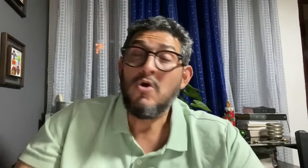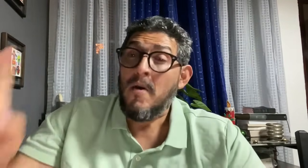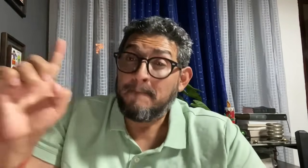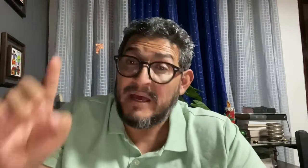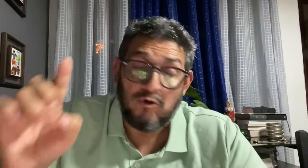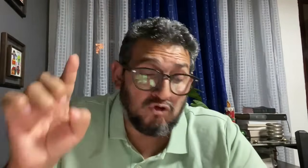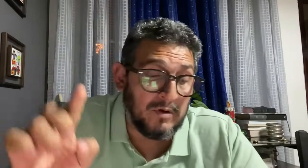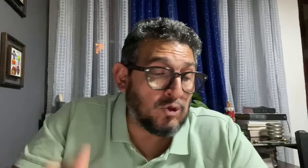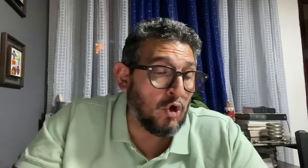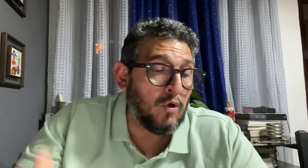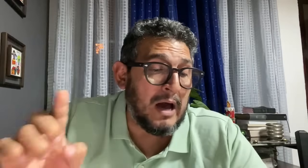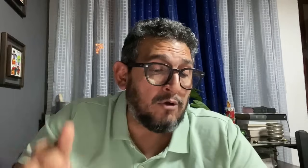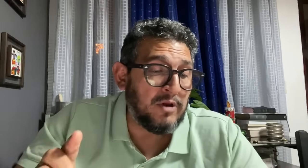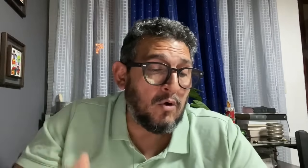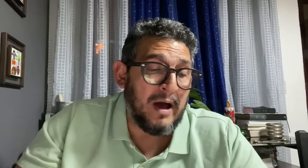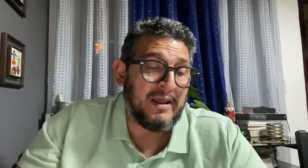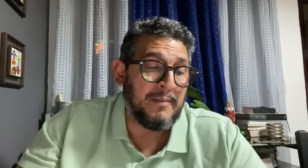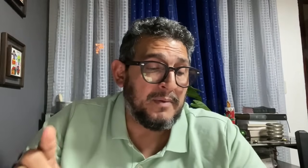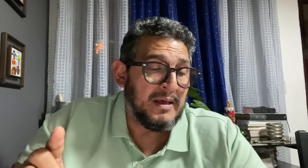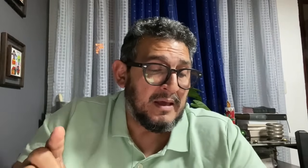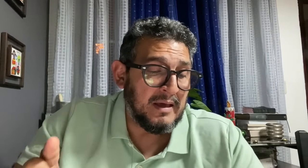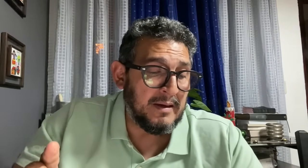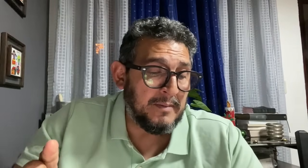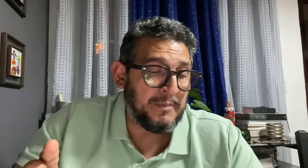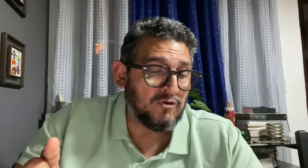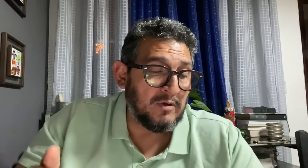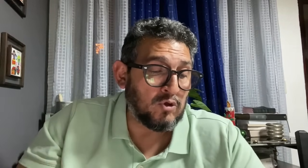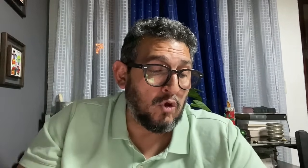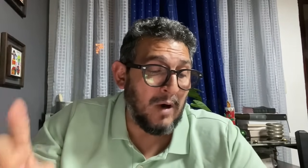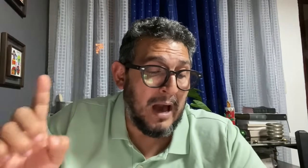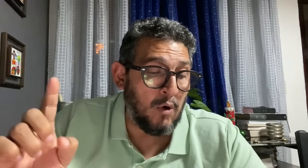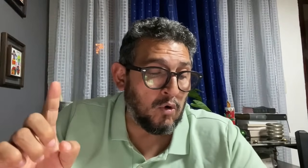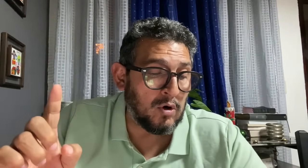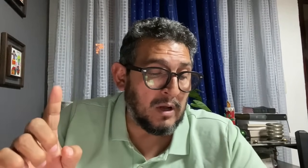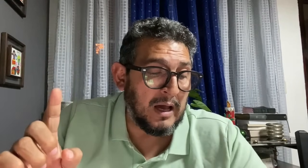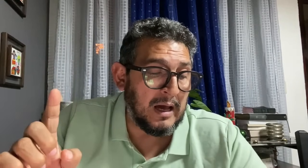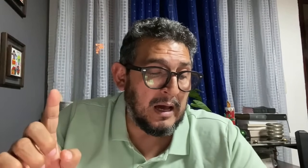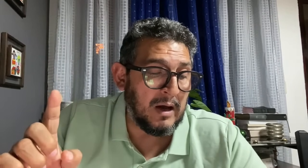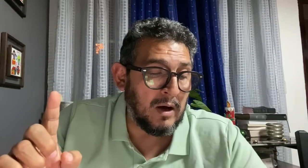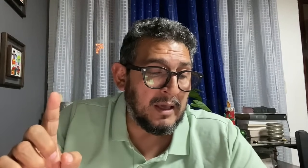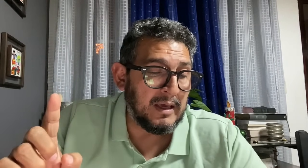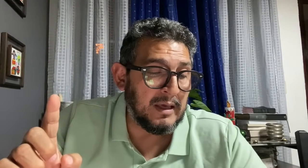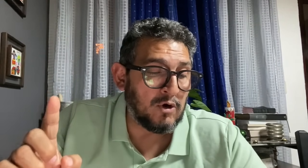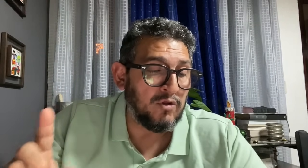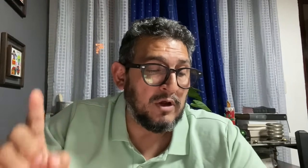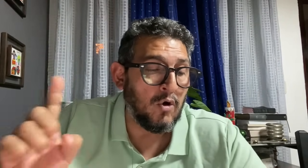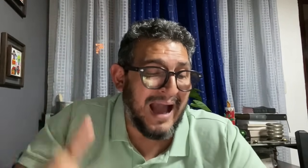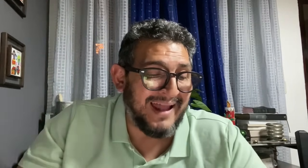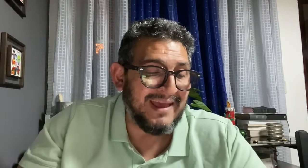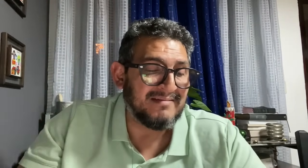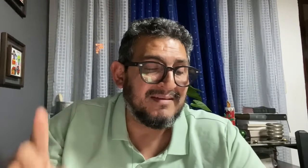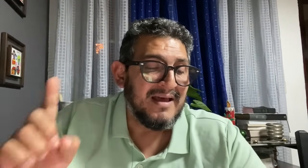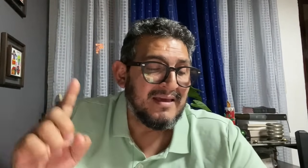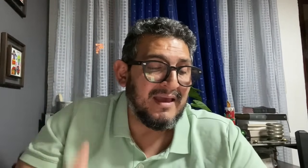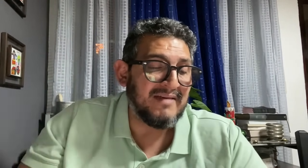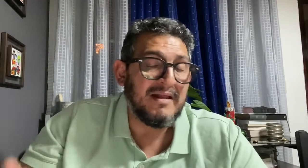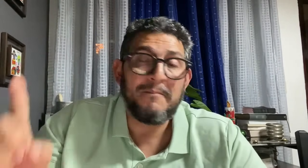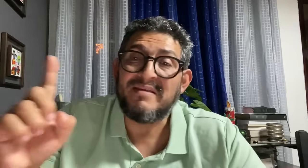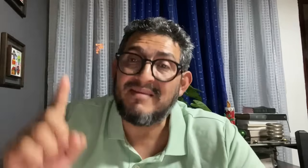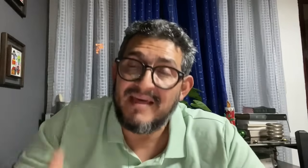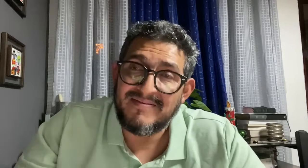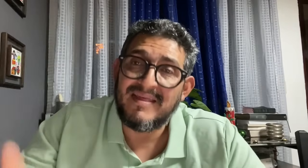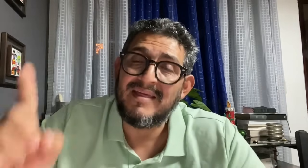Amplio. Pero sobre todo a Rodrigo Arias. Pero sobre todo a Rodrigo Arias, quien